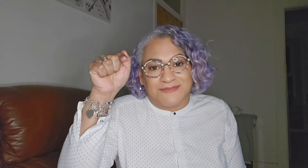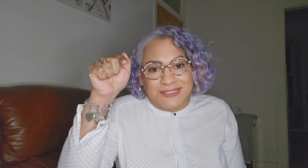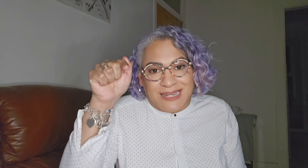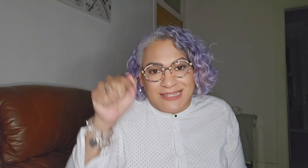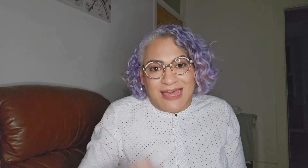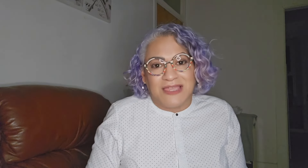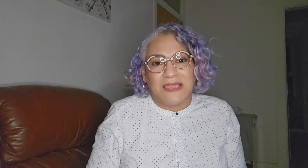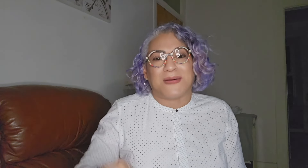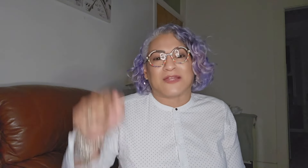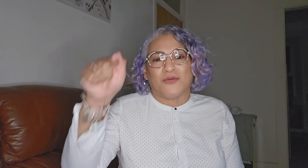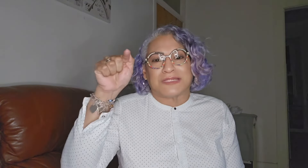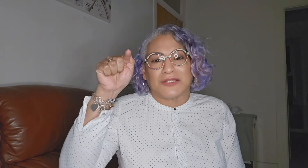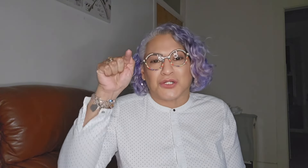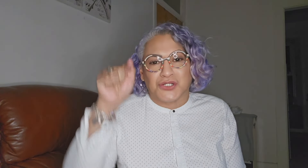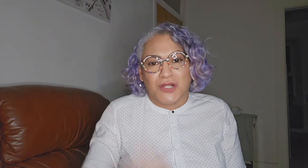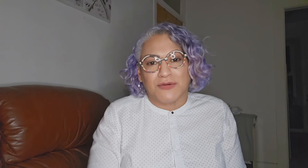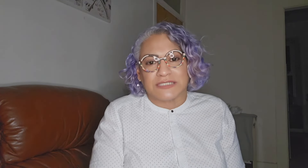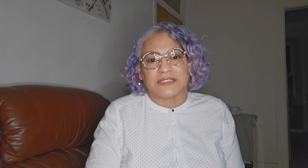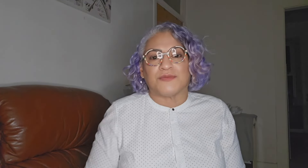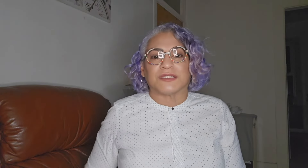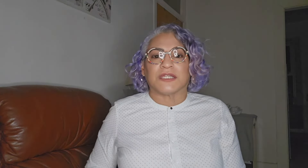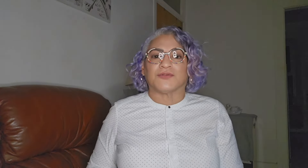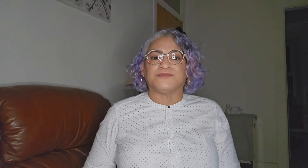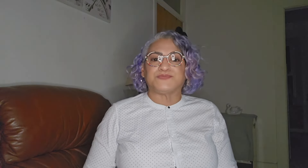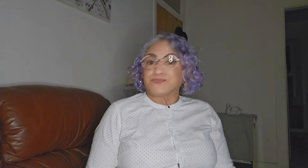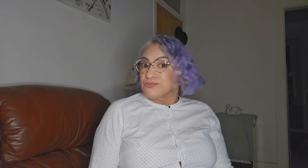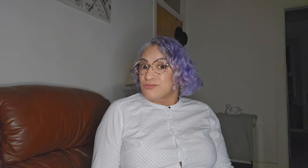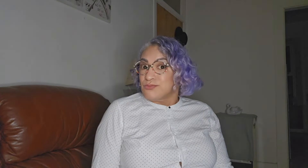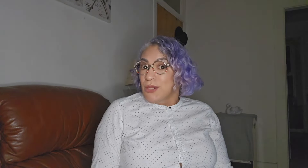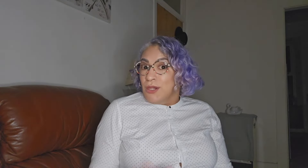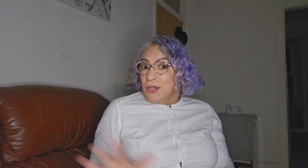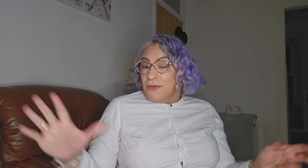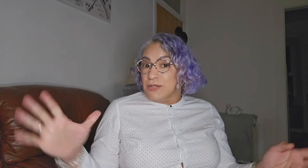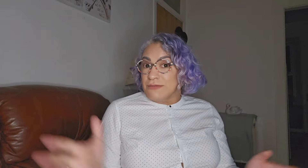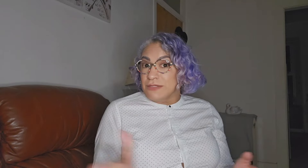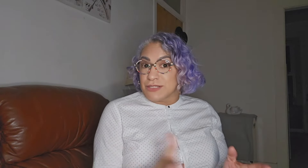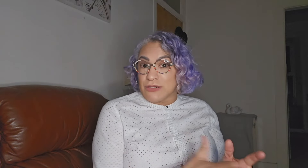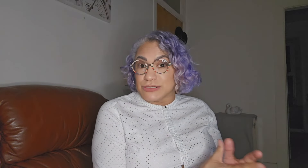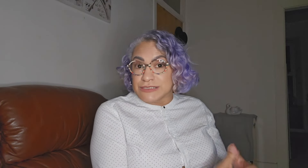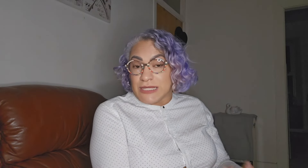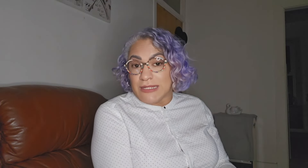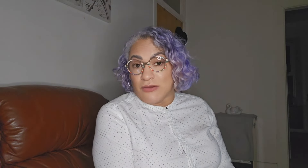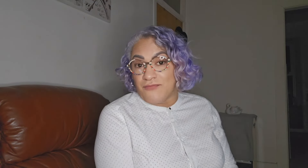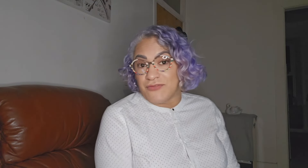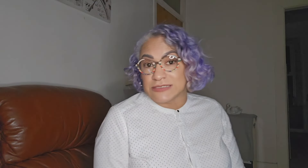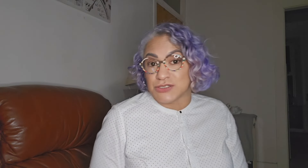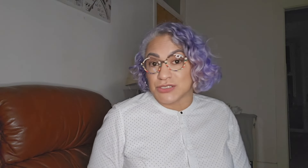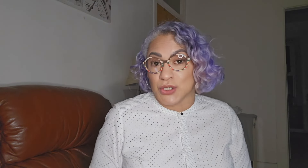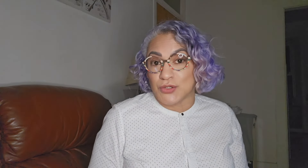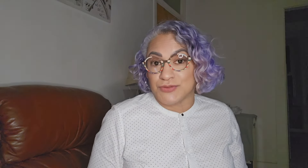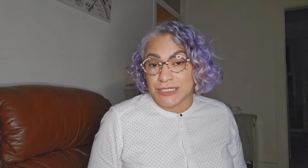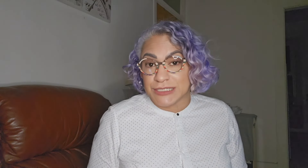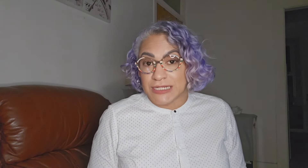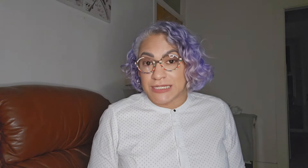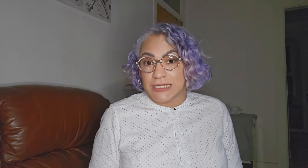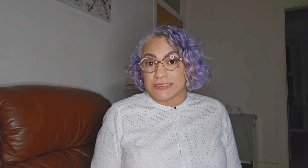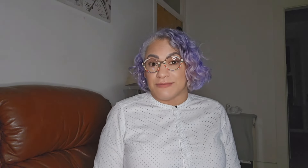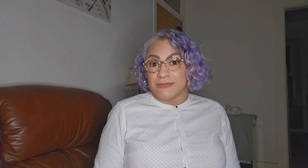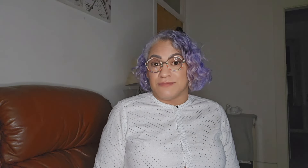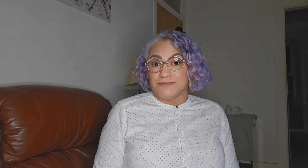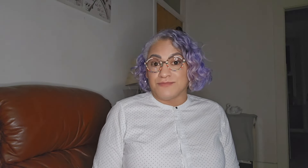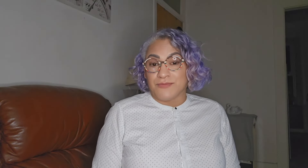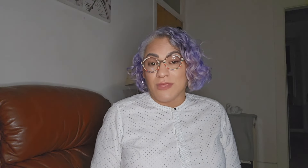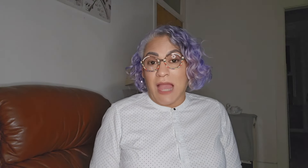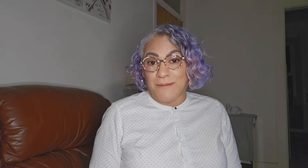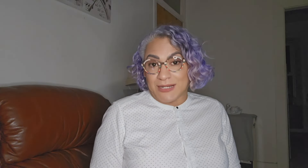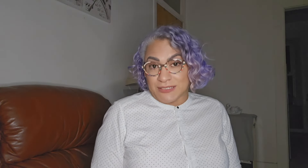las arbitrariedades y para cometer los robos que se cometieron. Por ahí viene otra noticia de la confiscación de todos los bienes de Tarek El